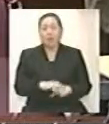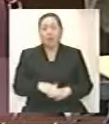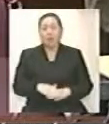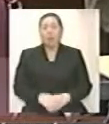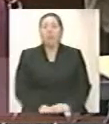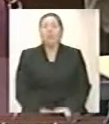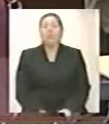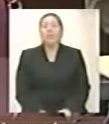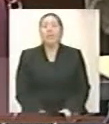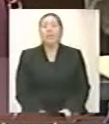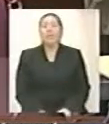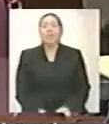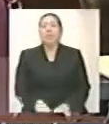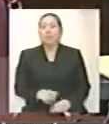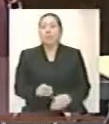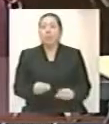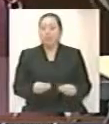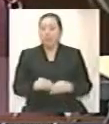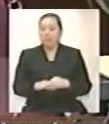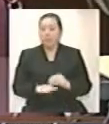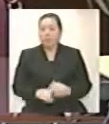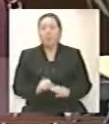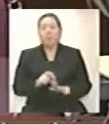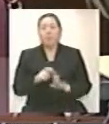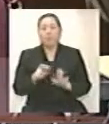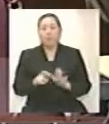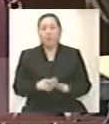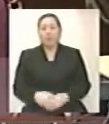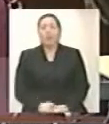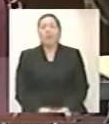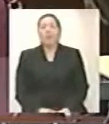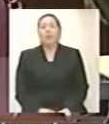19 foros descentralizados editándose las bases de un proyecto nacional